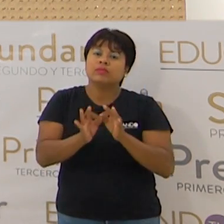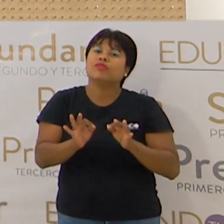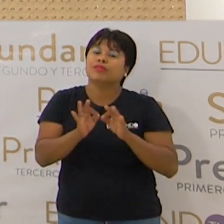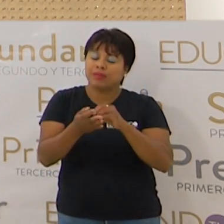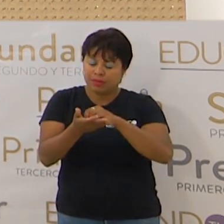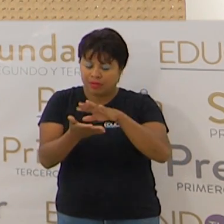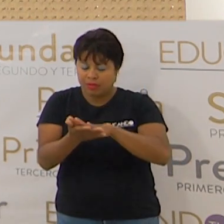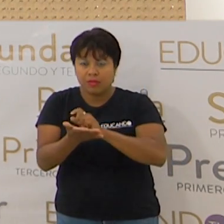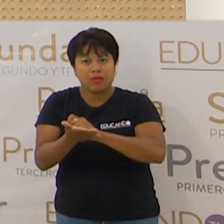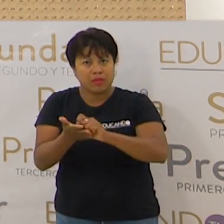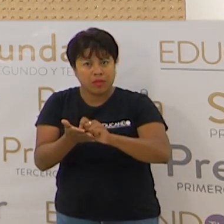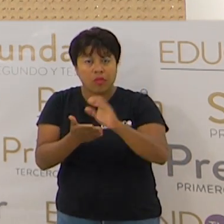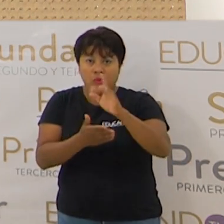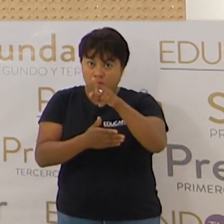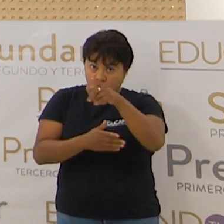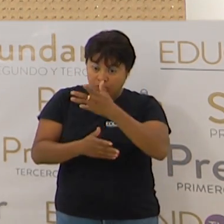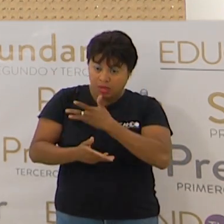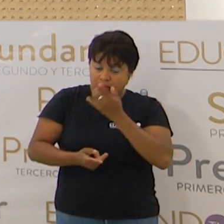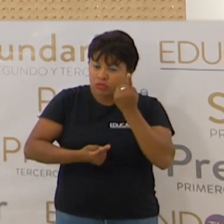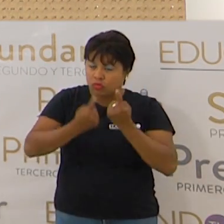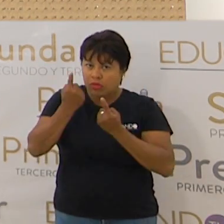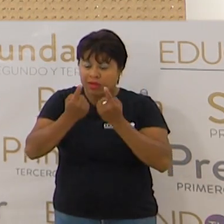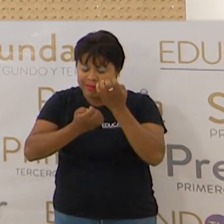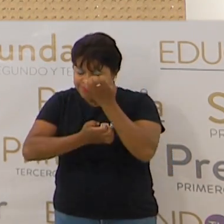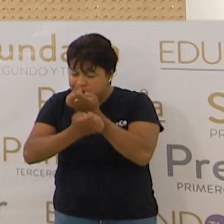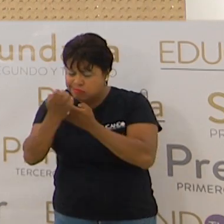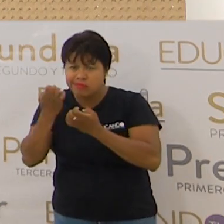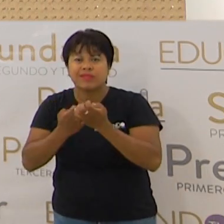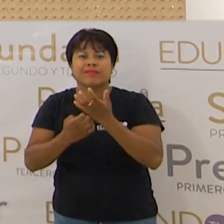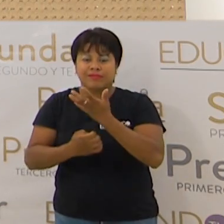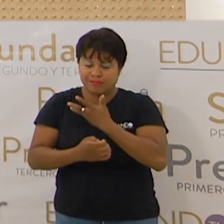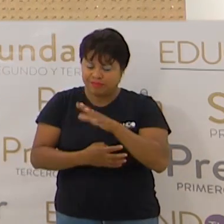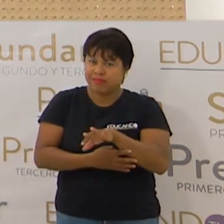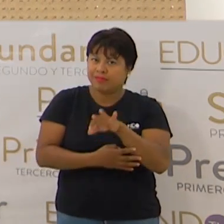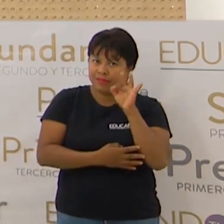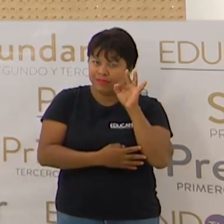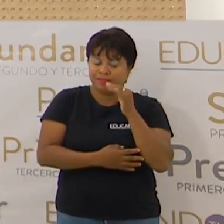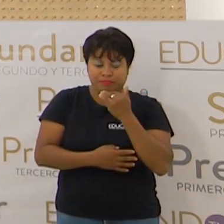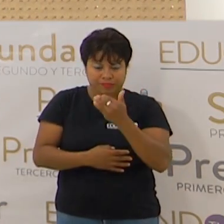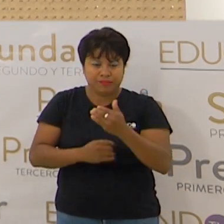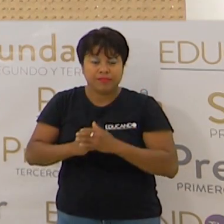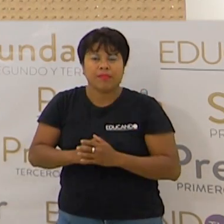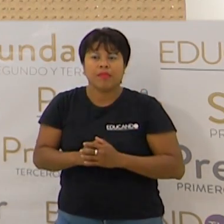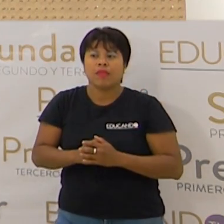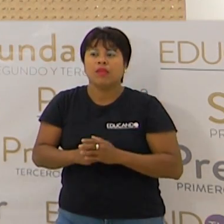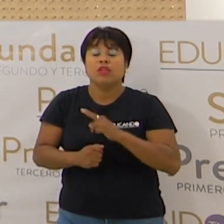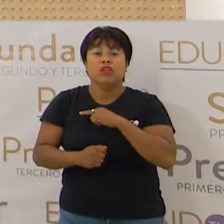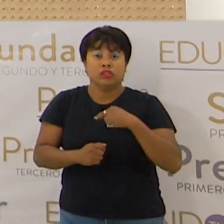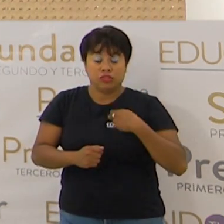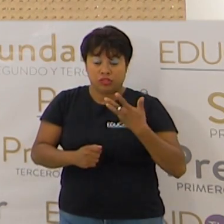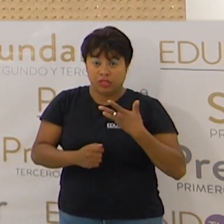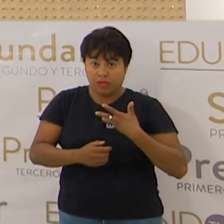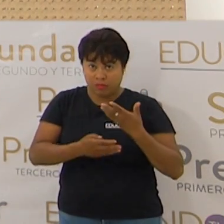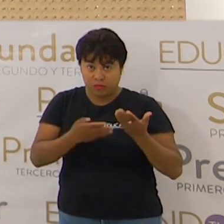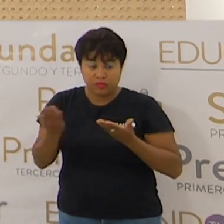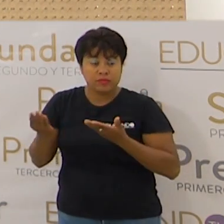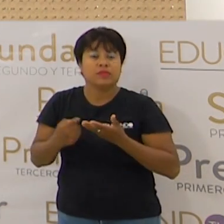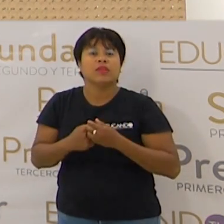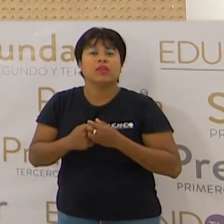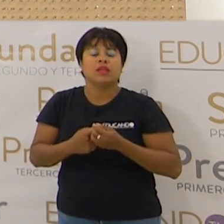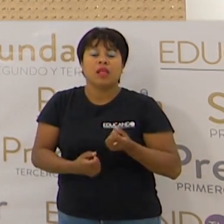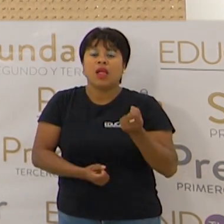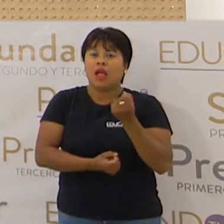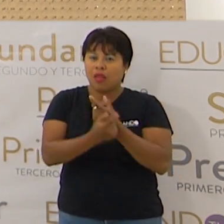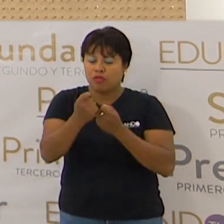tomes nota para cuando tengas duda, revises y ahí está todo, ¿verdad? Muy bien. Aquí tenemos